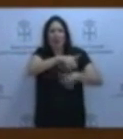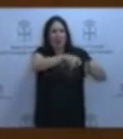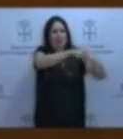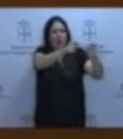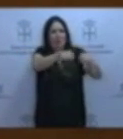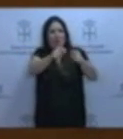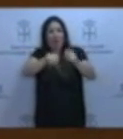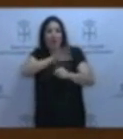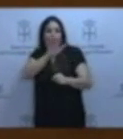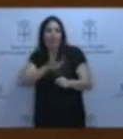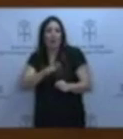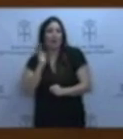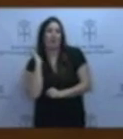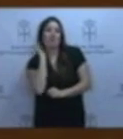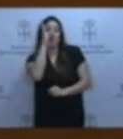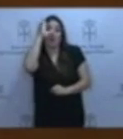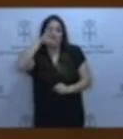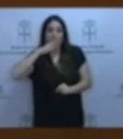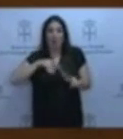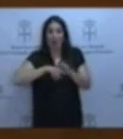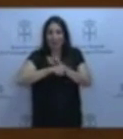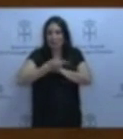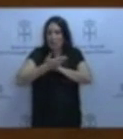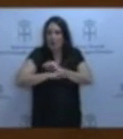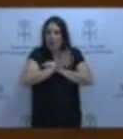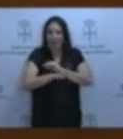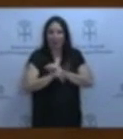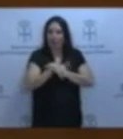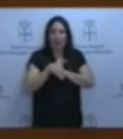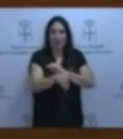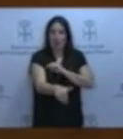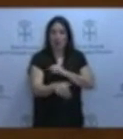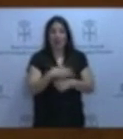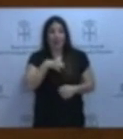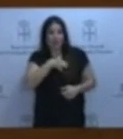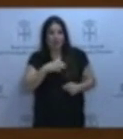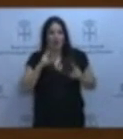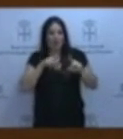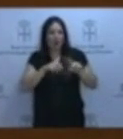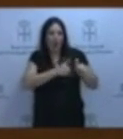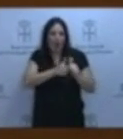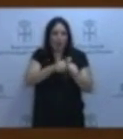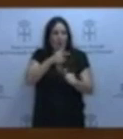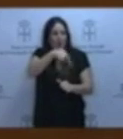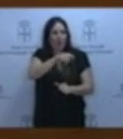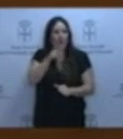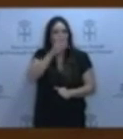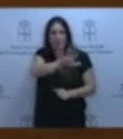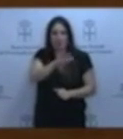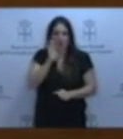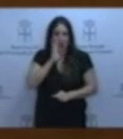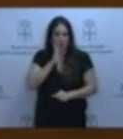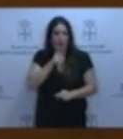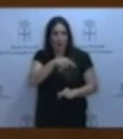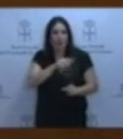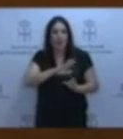las imputaciones por la gestión de esos hechos. Funcionarios que veían cómo eran perseguidos por denunciar la corrupción, acababan mirando